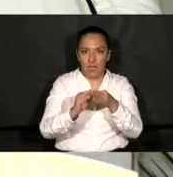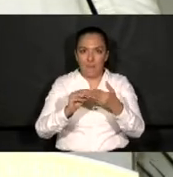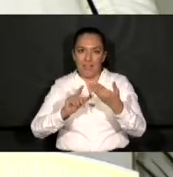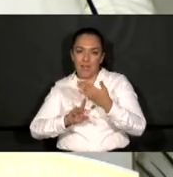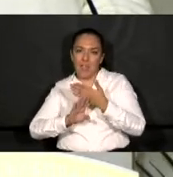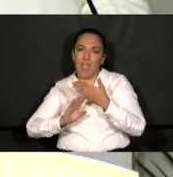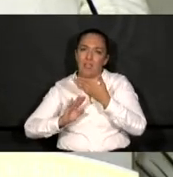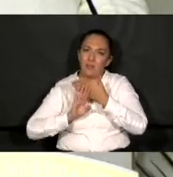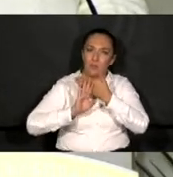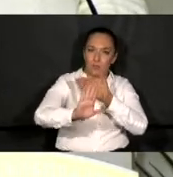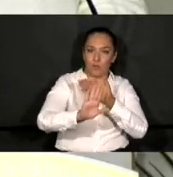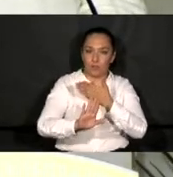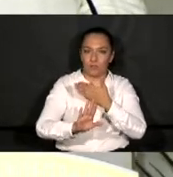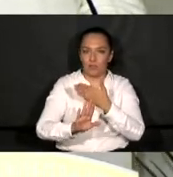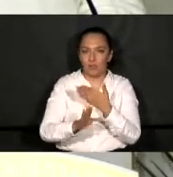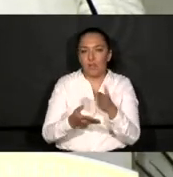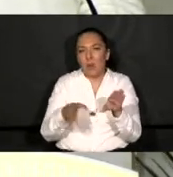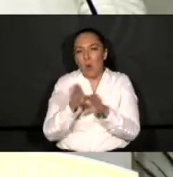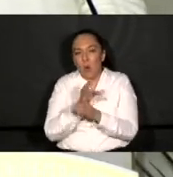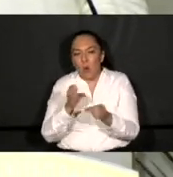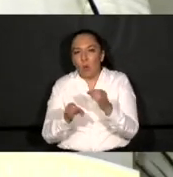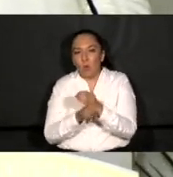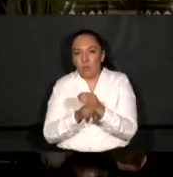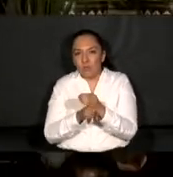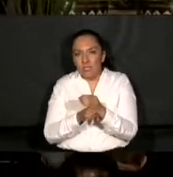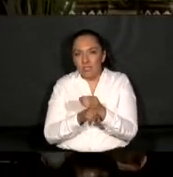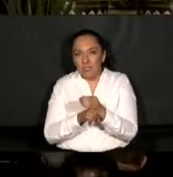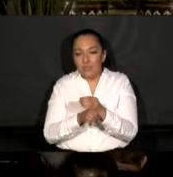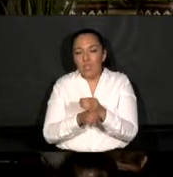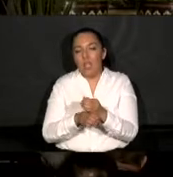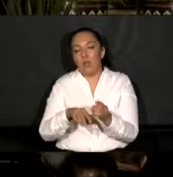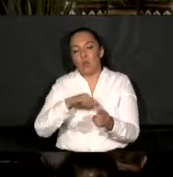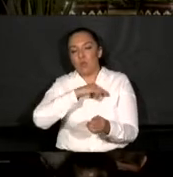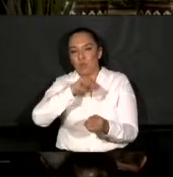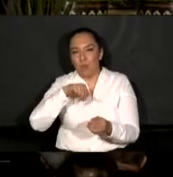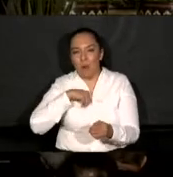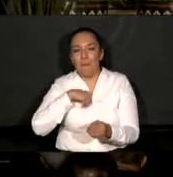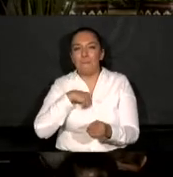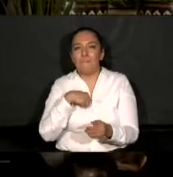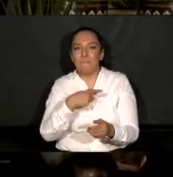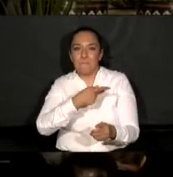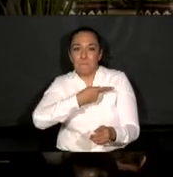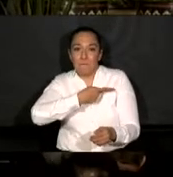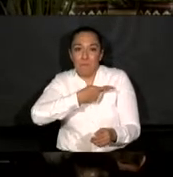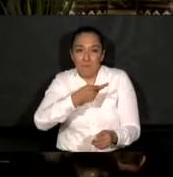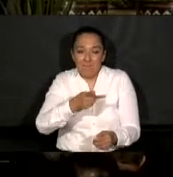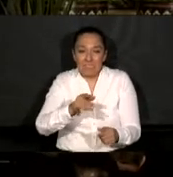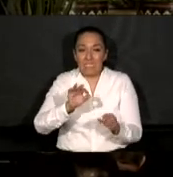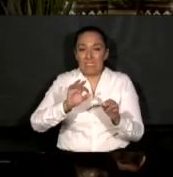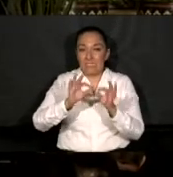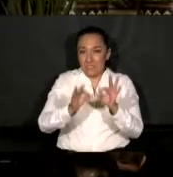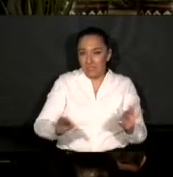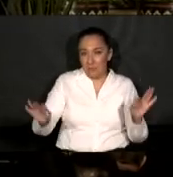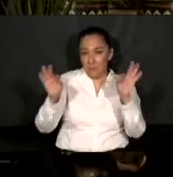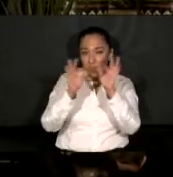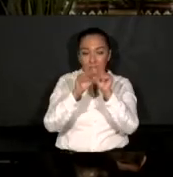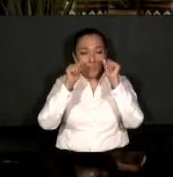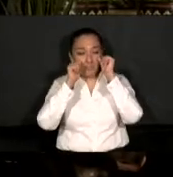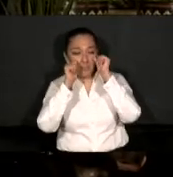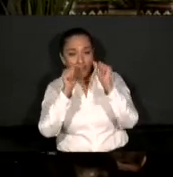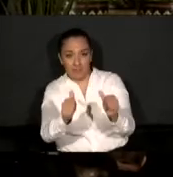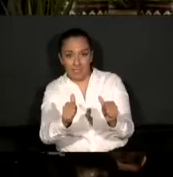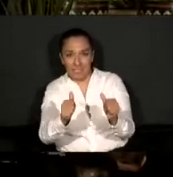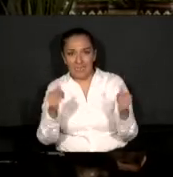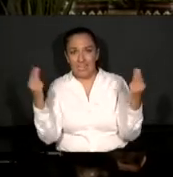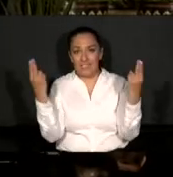más profundamente como mexicanos, que es la pobreza, las necesidades de quienes menos tienen, específicamente